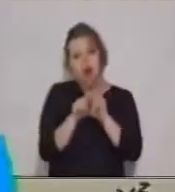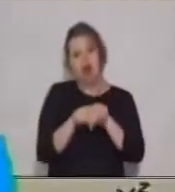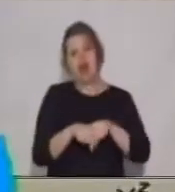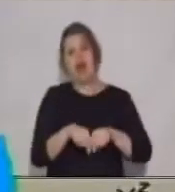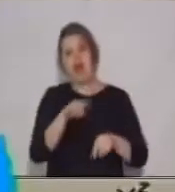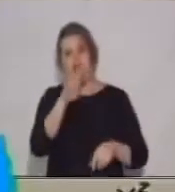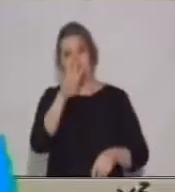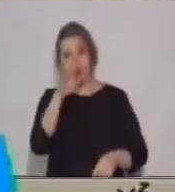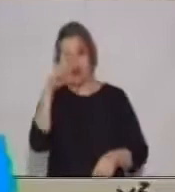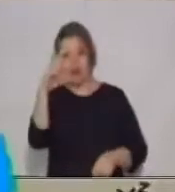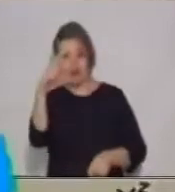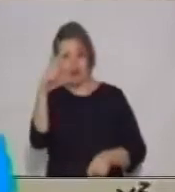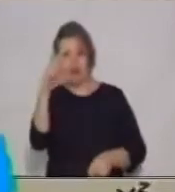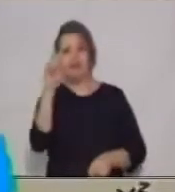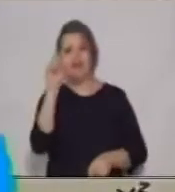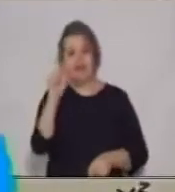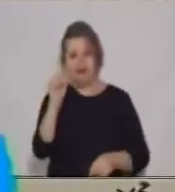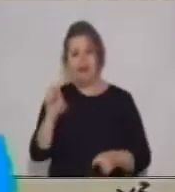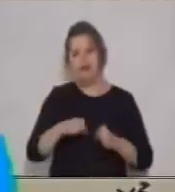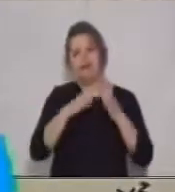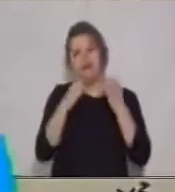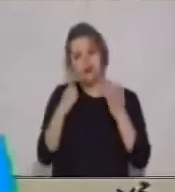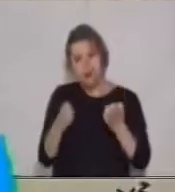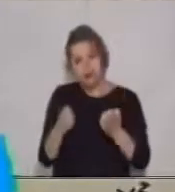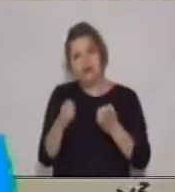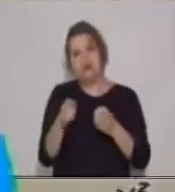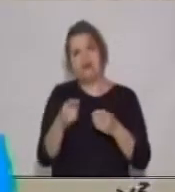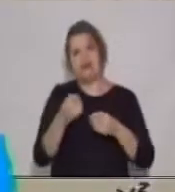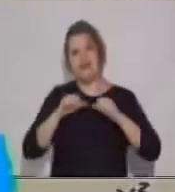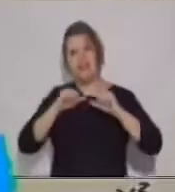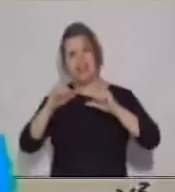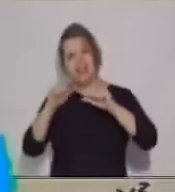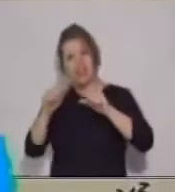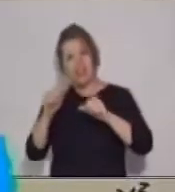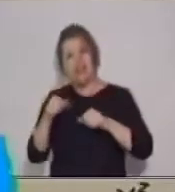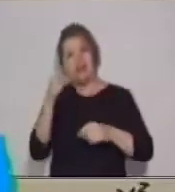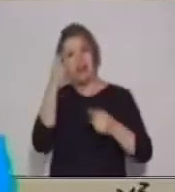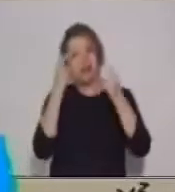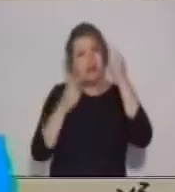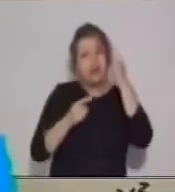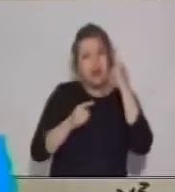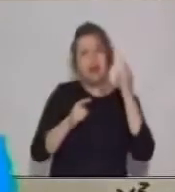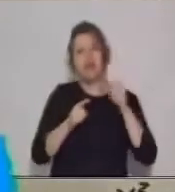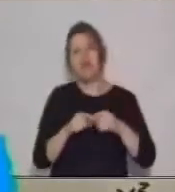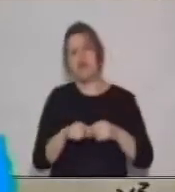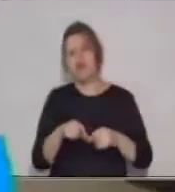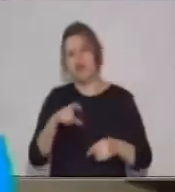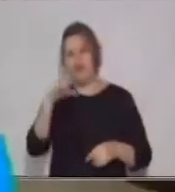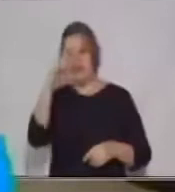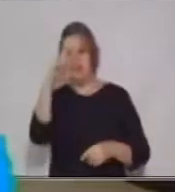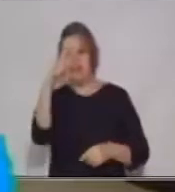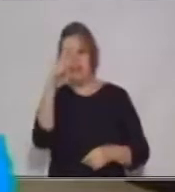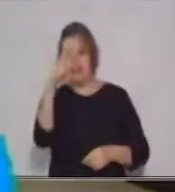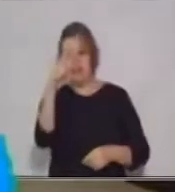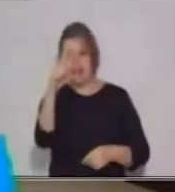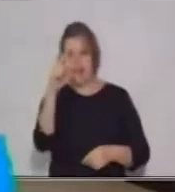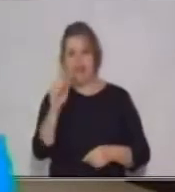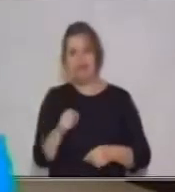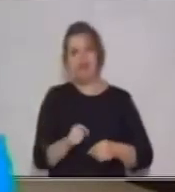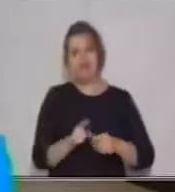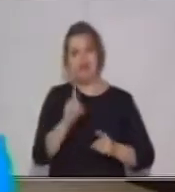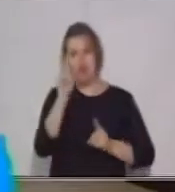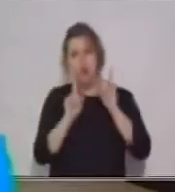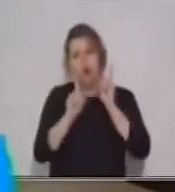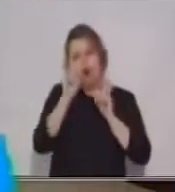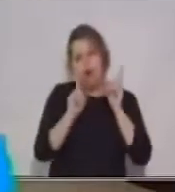a 8. Y de aquí podemos despejar C. ¿Para qué vamos a despejar C? Para ubicar como